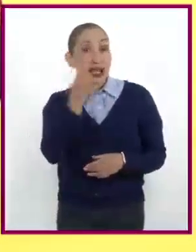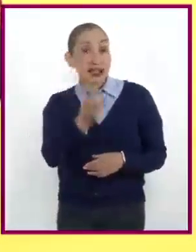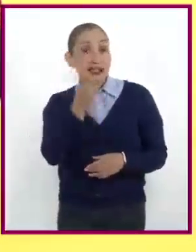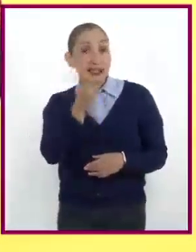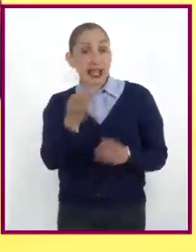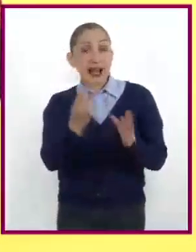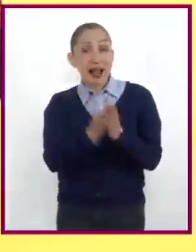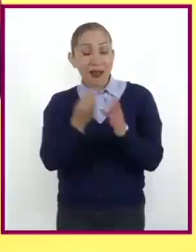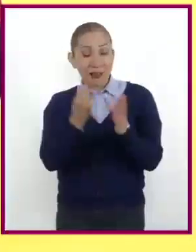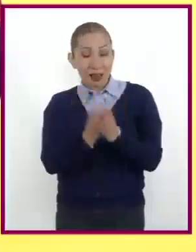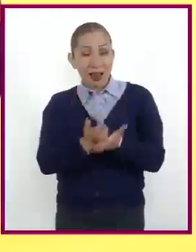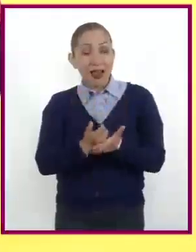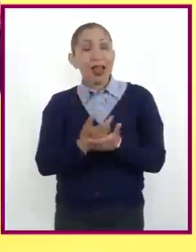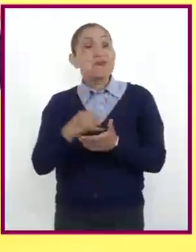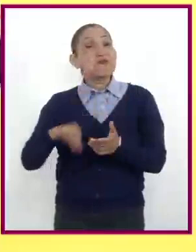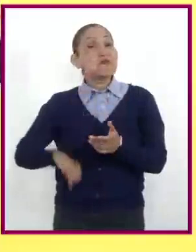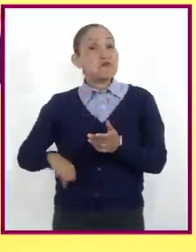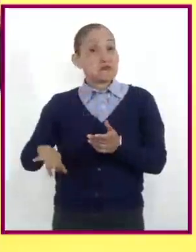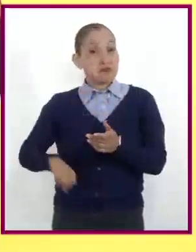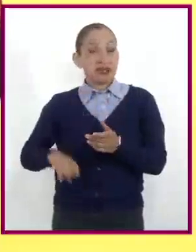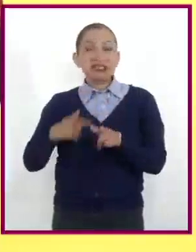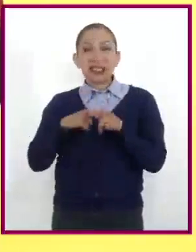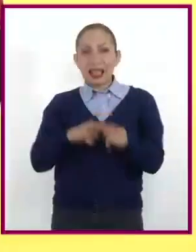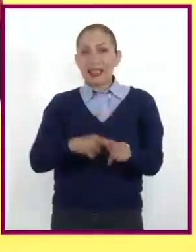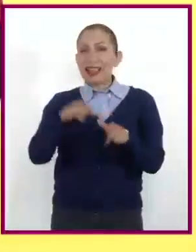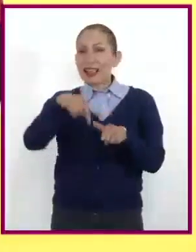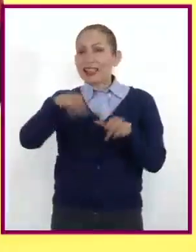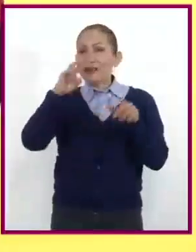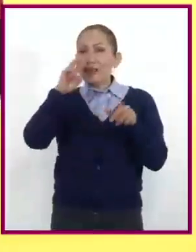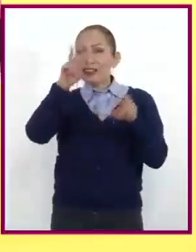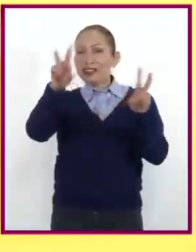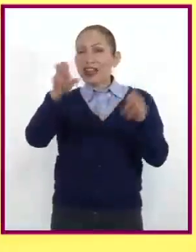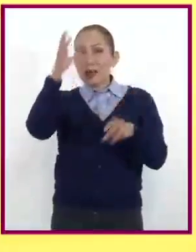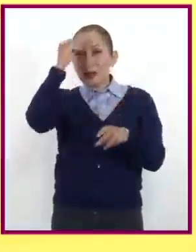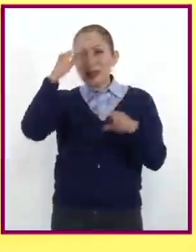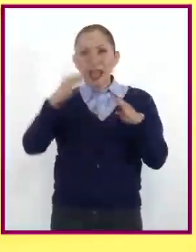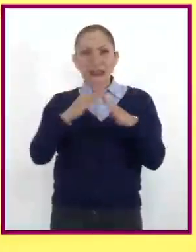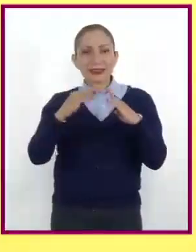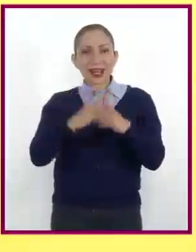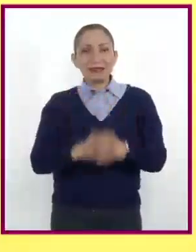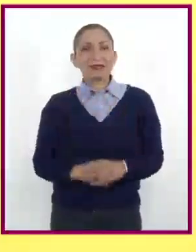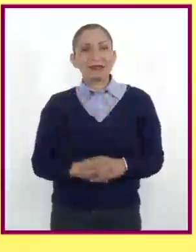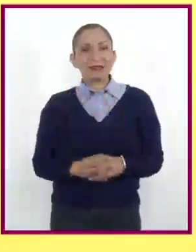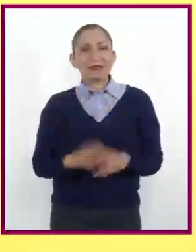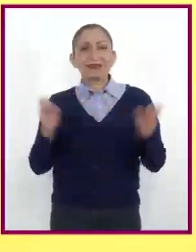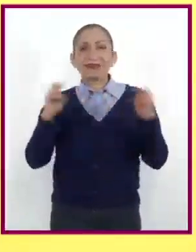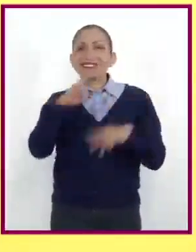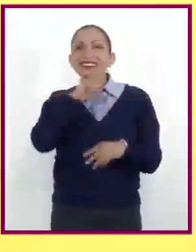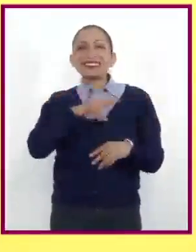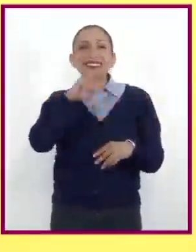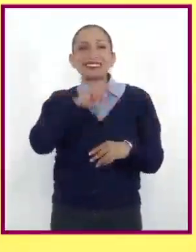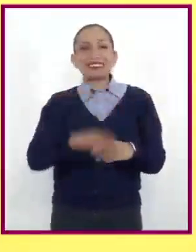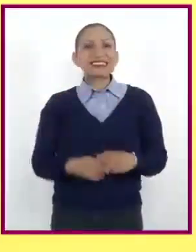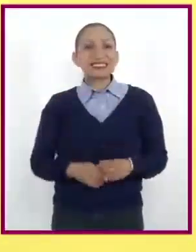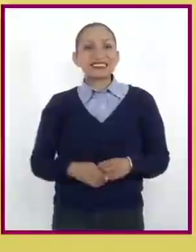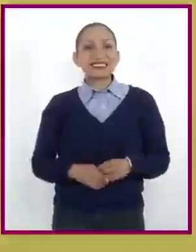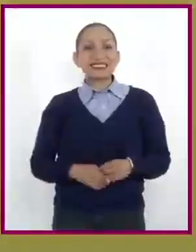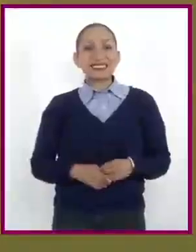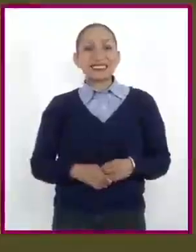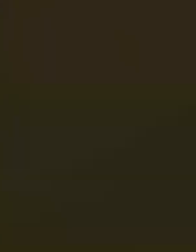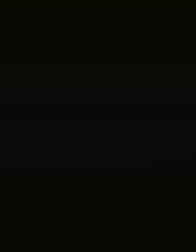esta sesión haya sido de su interés. Continúen con la programación de Aprende en Casa. ¡Hasta pronto!